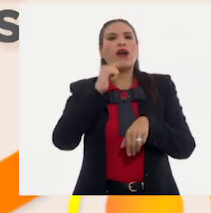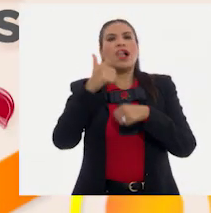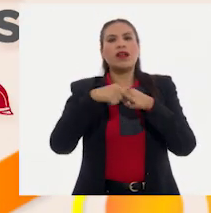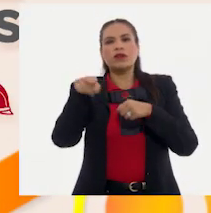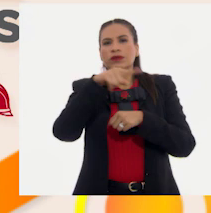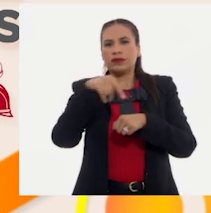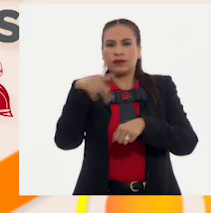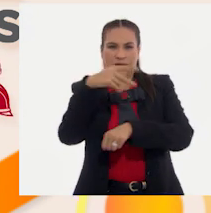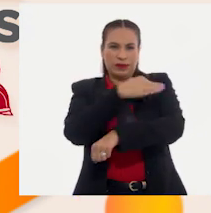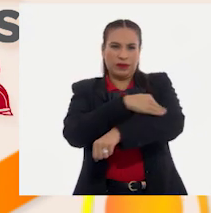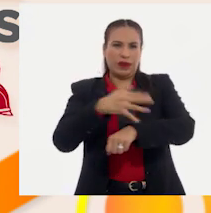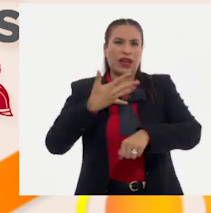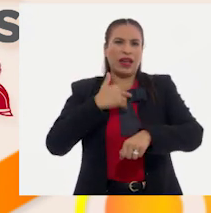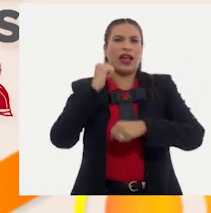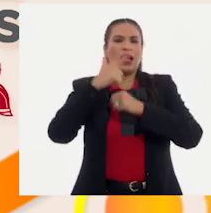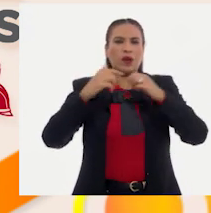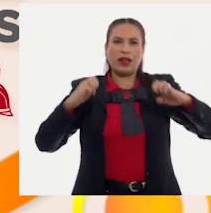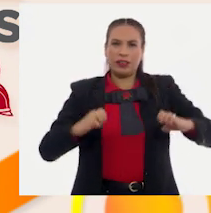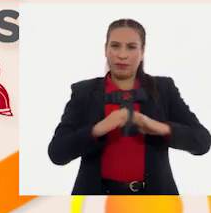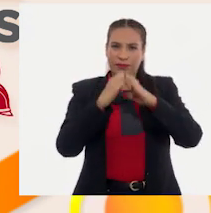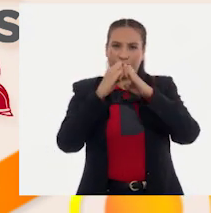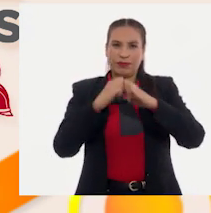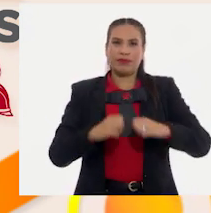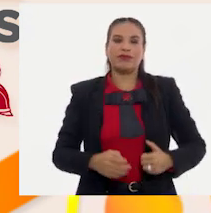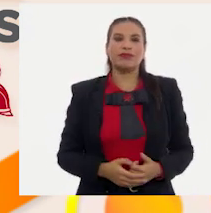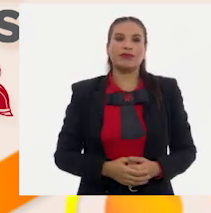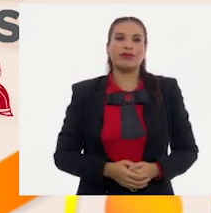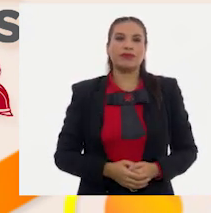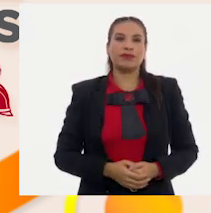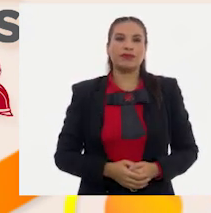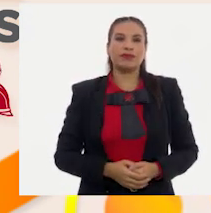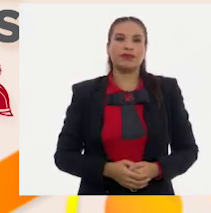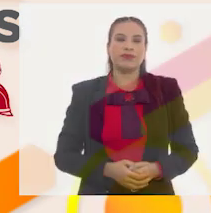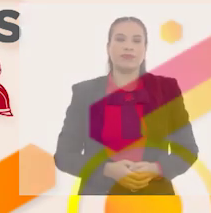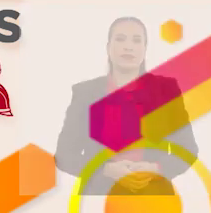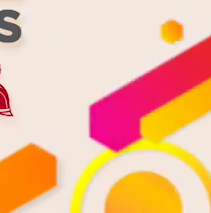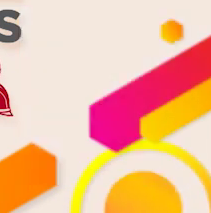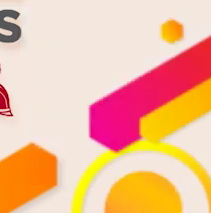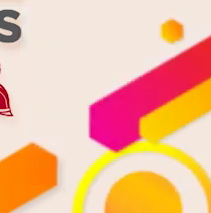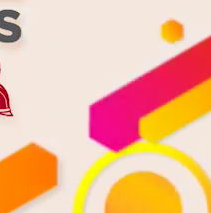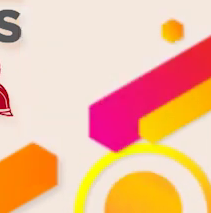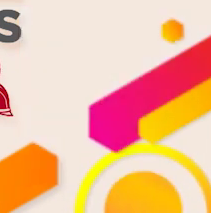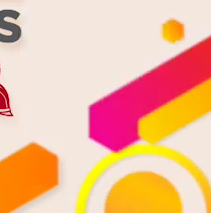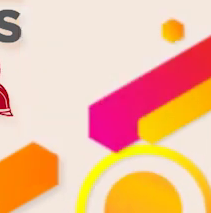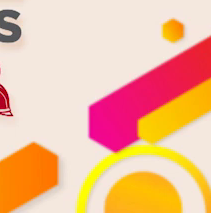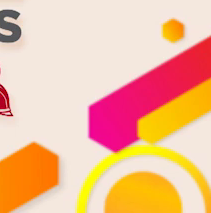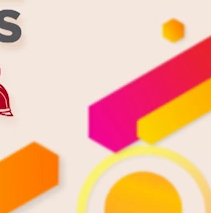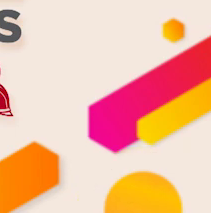alguien cerca de ti tenga una emergencia.